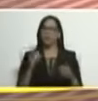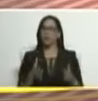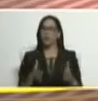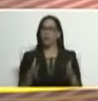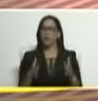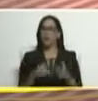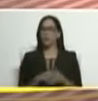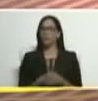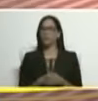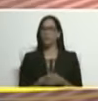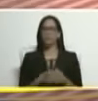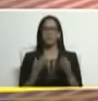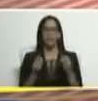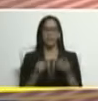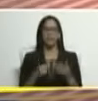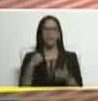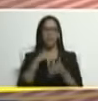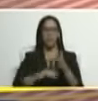Tremenda lucha